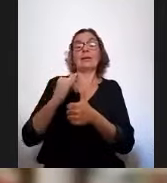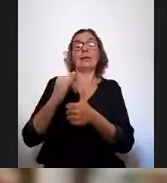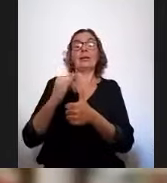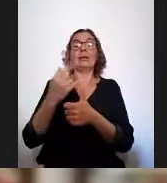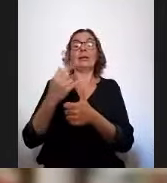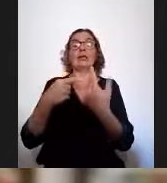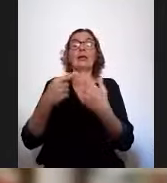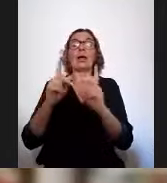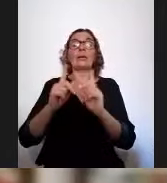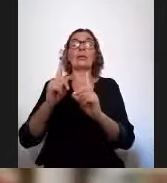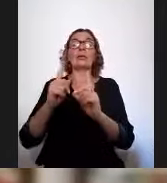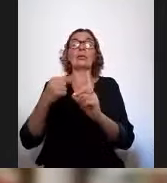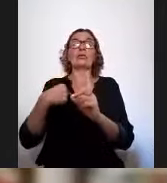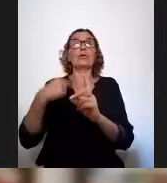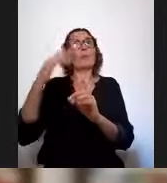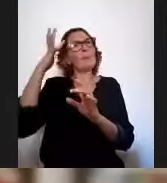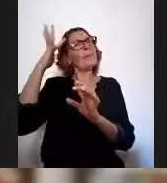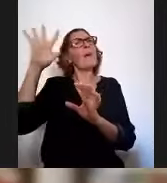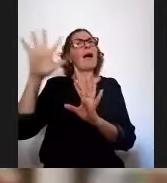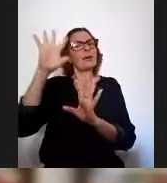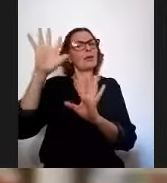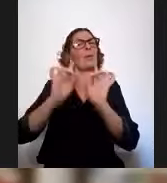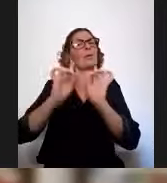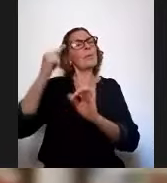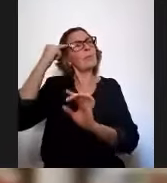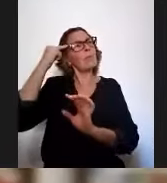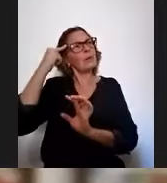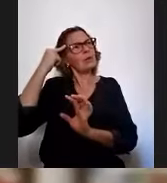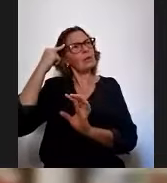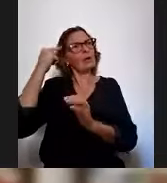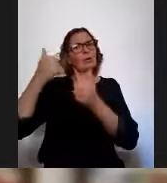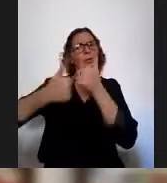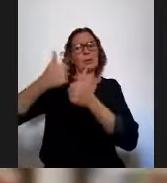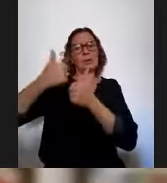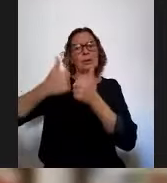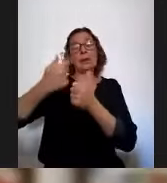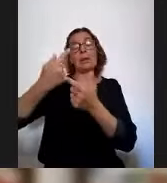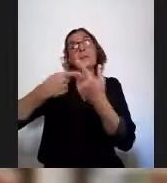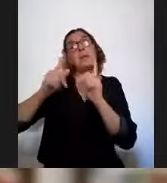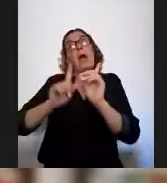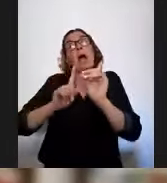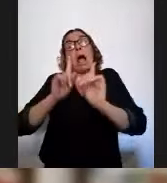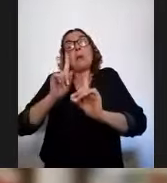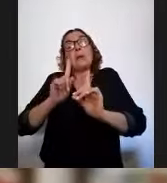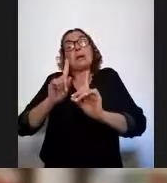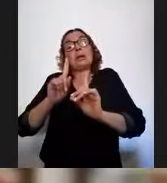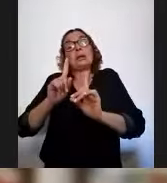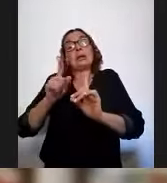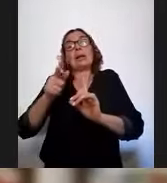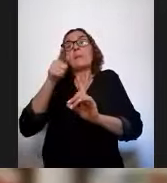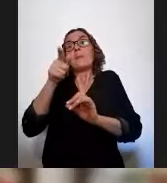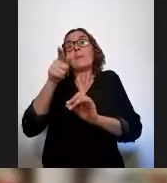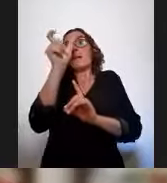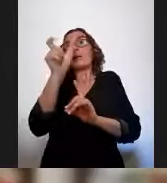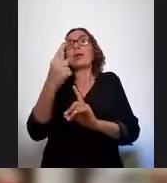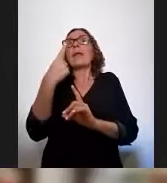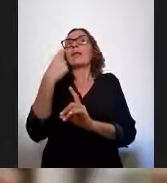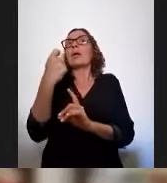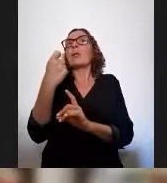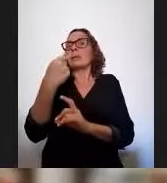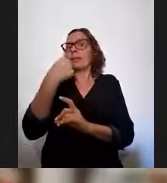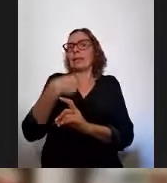son las que nosotros imaginamos o creemos que son nuestra competencia, pero otras son las que el cliente o el potencial